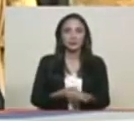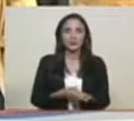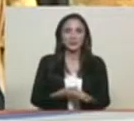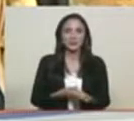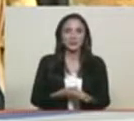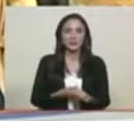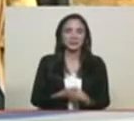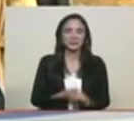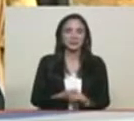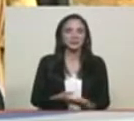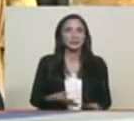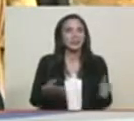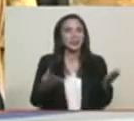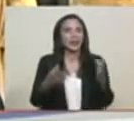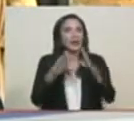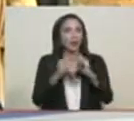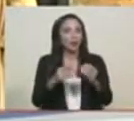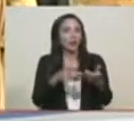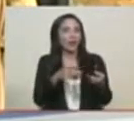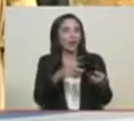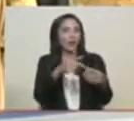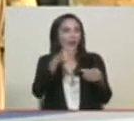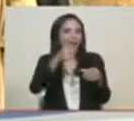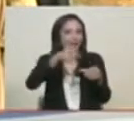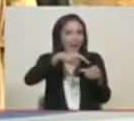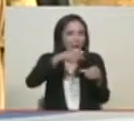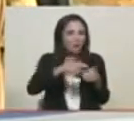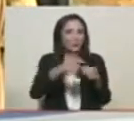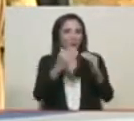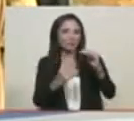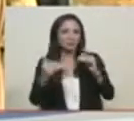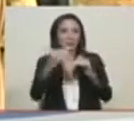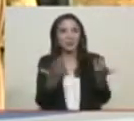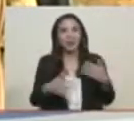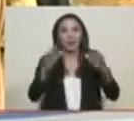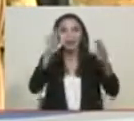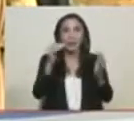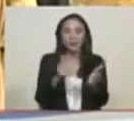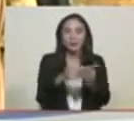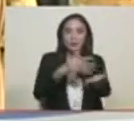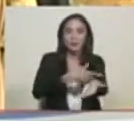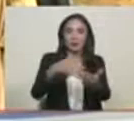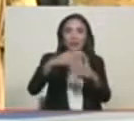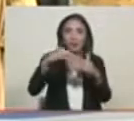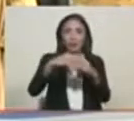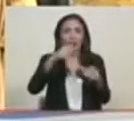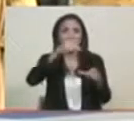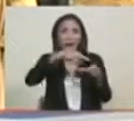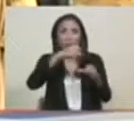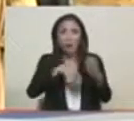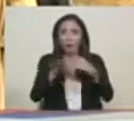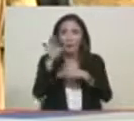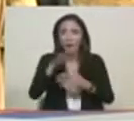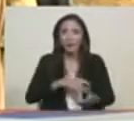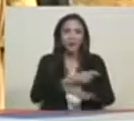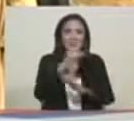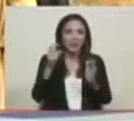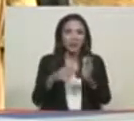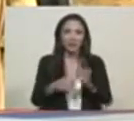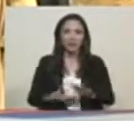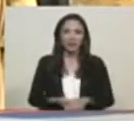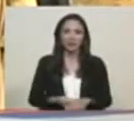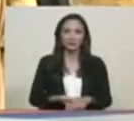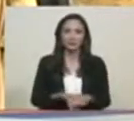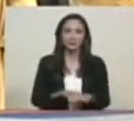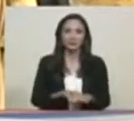y esto va nos va a permitir ahorros por encima de los 10 mil millones de dólares al país que